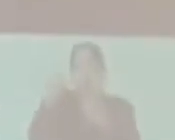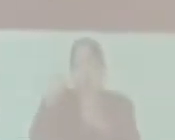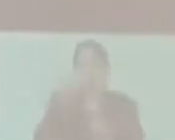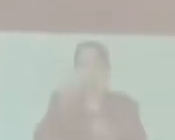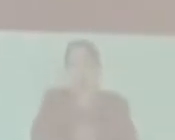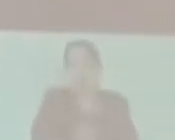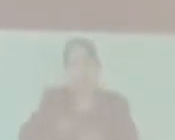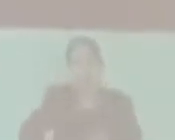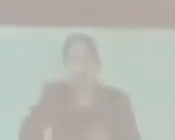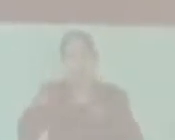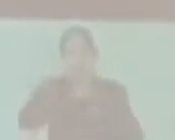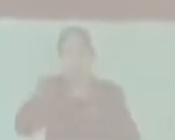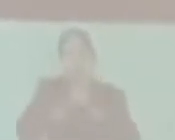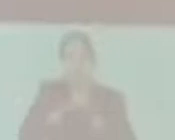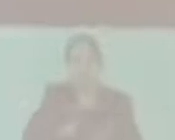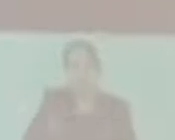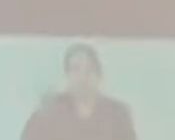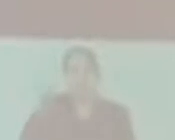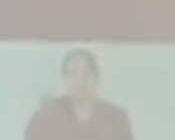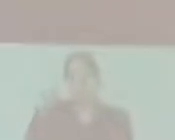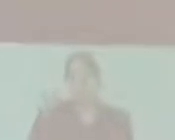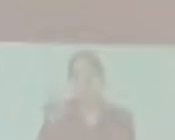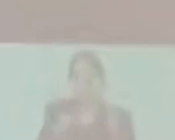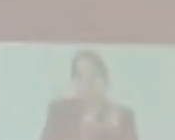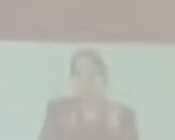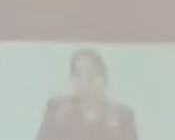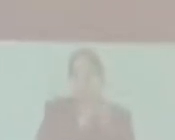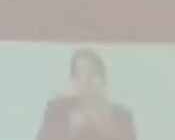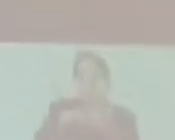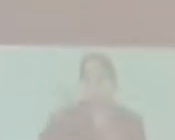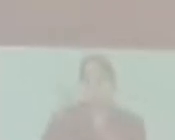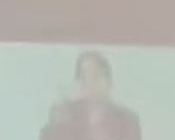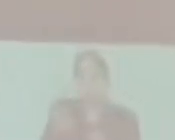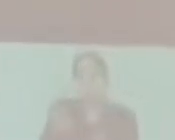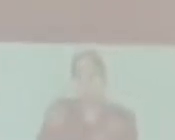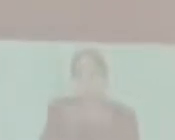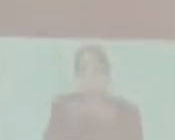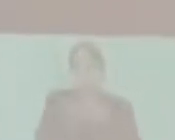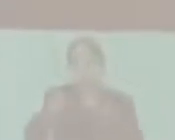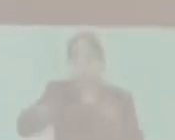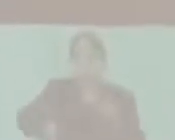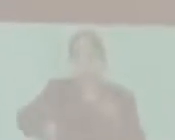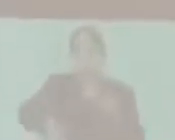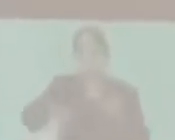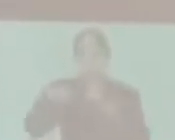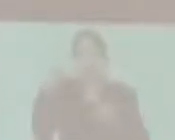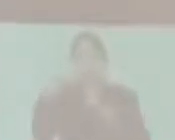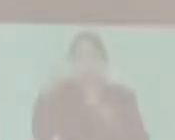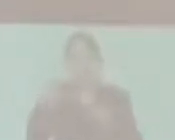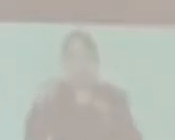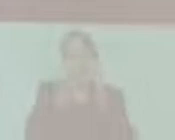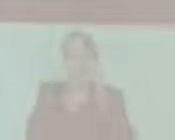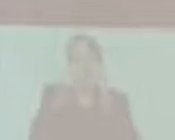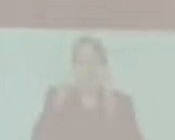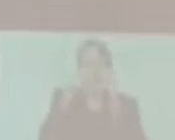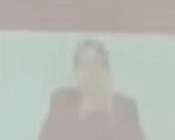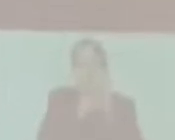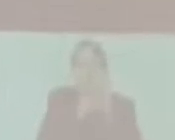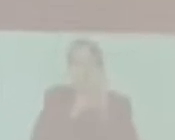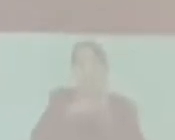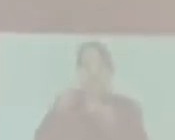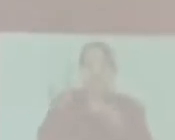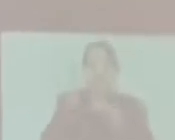asciende a 26 mil millones de pesos y los del Gobierno de la ciudad en cerca de 14 mil millones, por